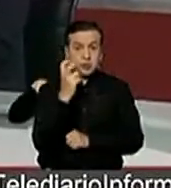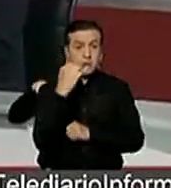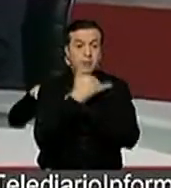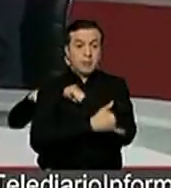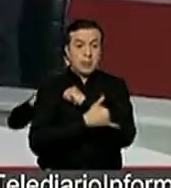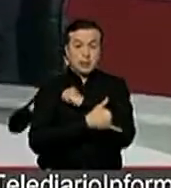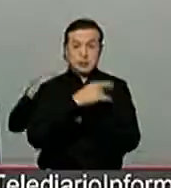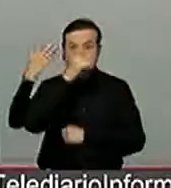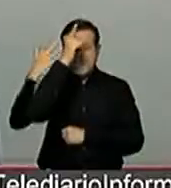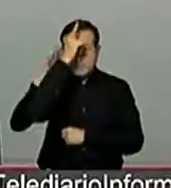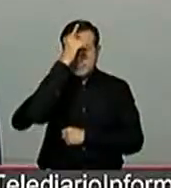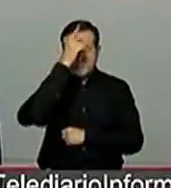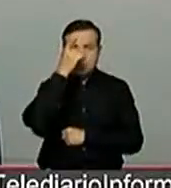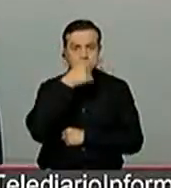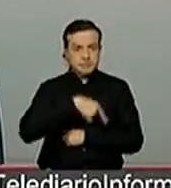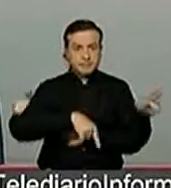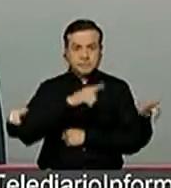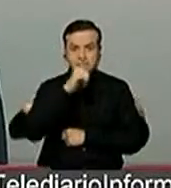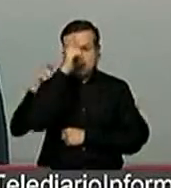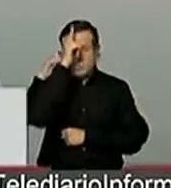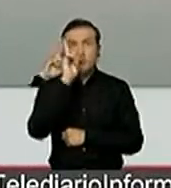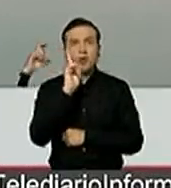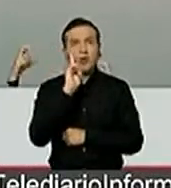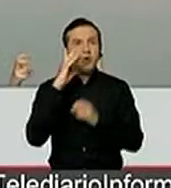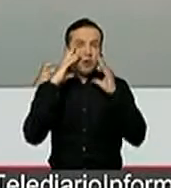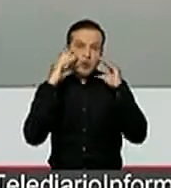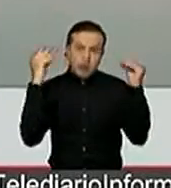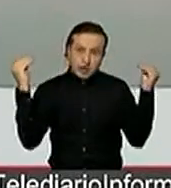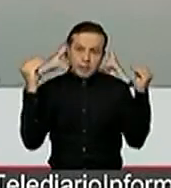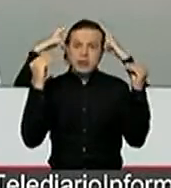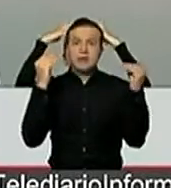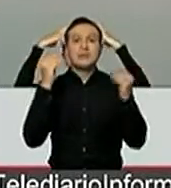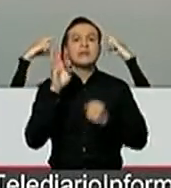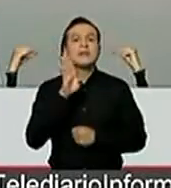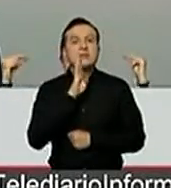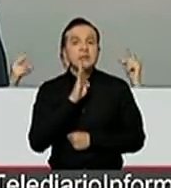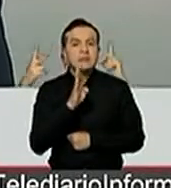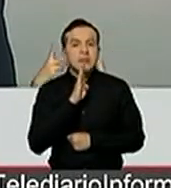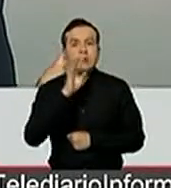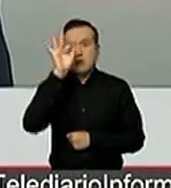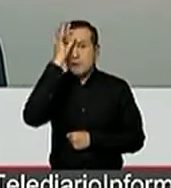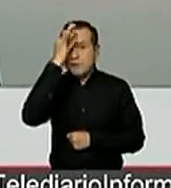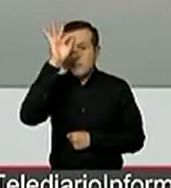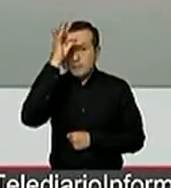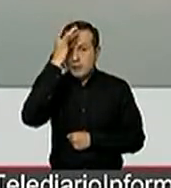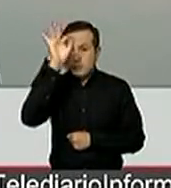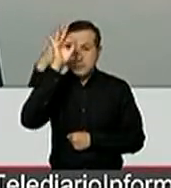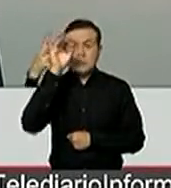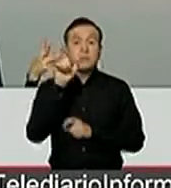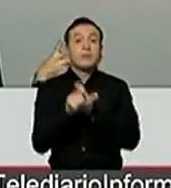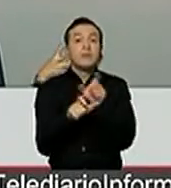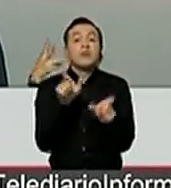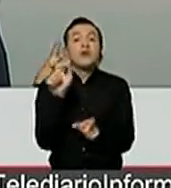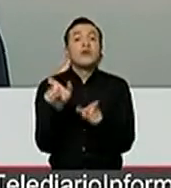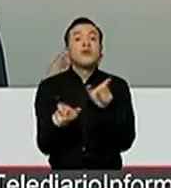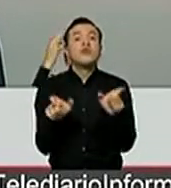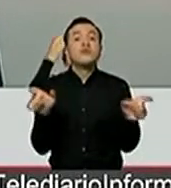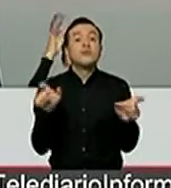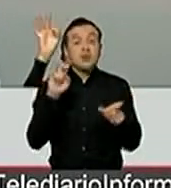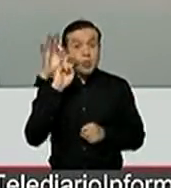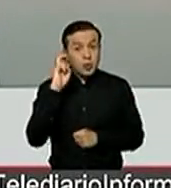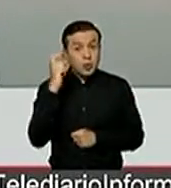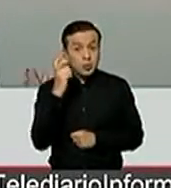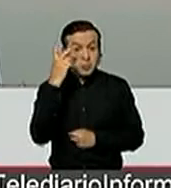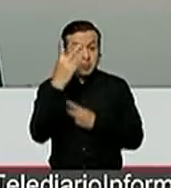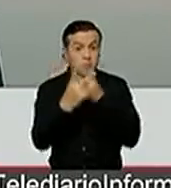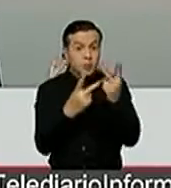nacionalidad alemana, no eran alemanes, holandeses, franceses, belgas, y también había turistas ecuatorianos que estaban visitando Guamote